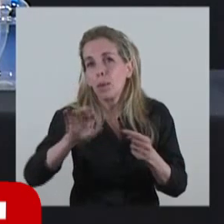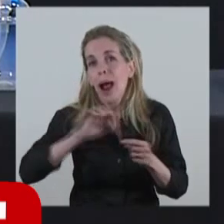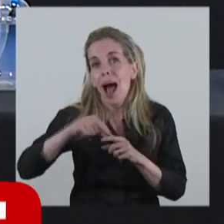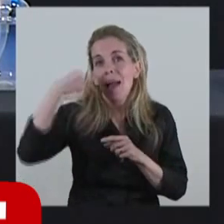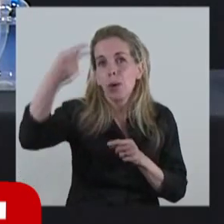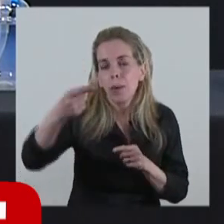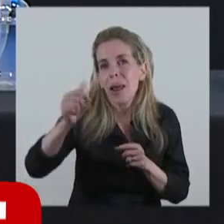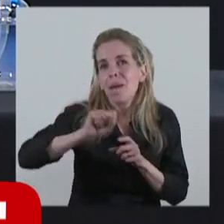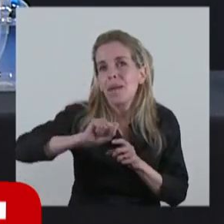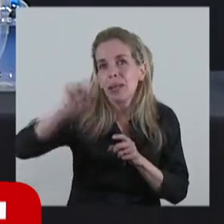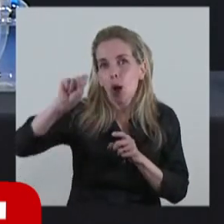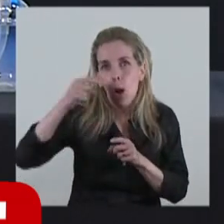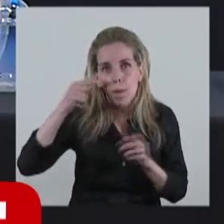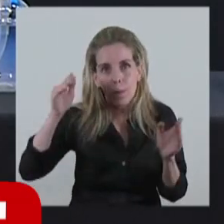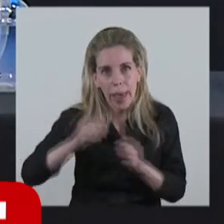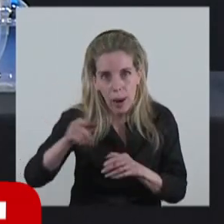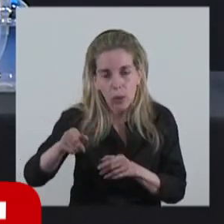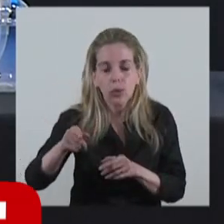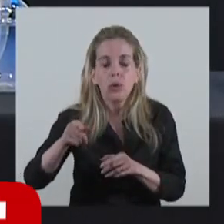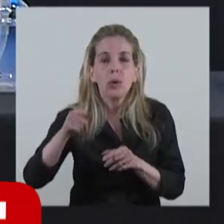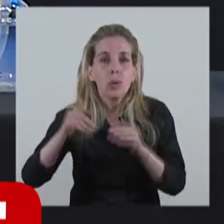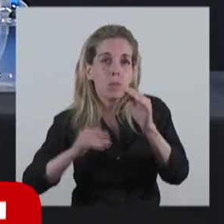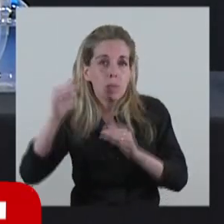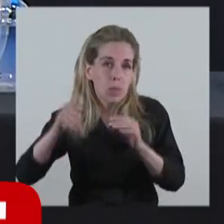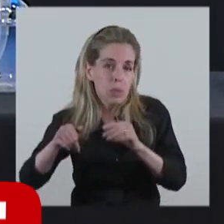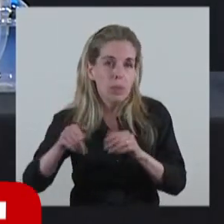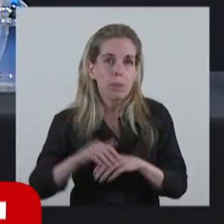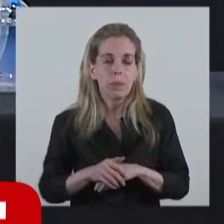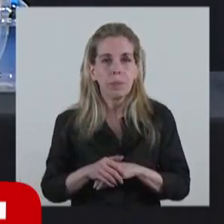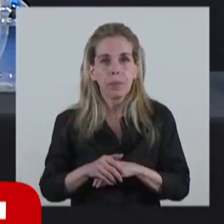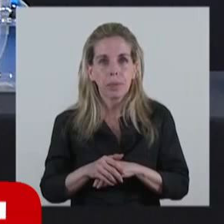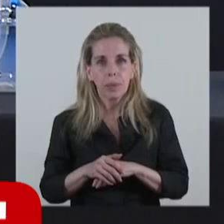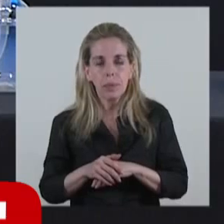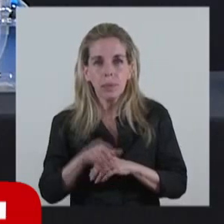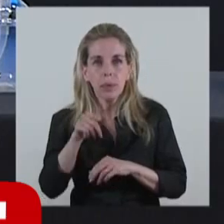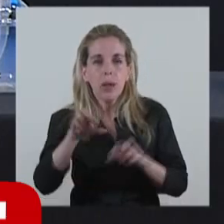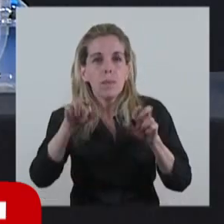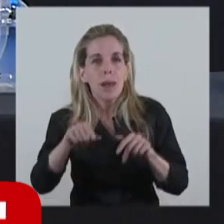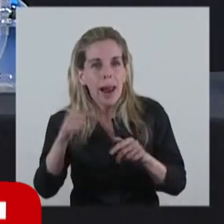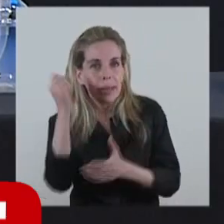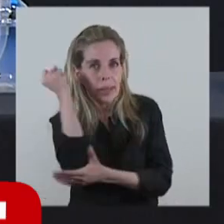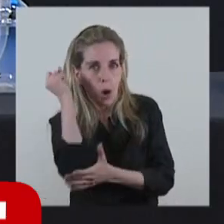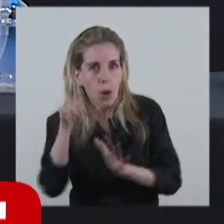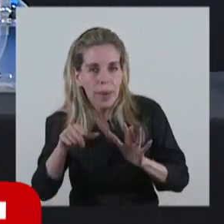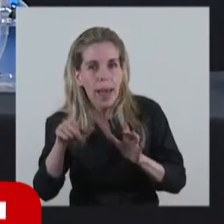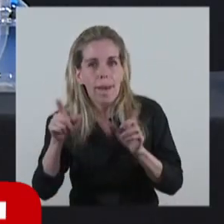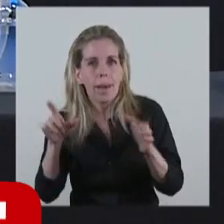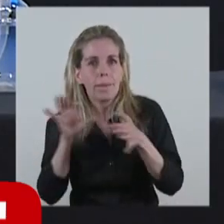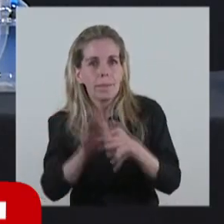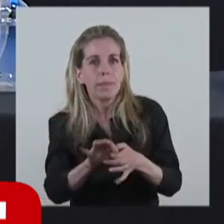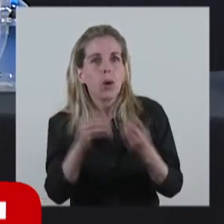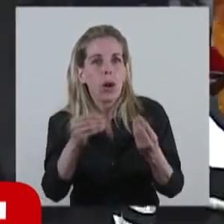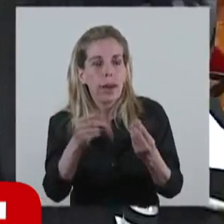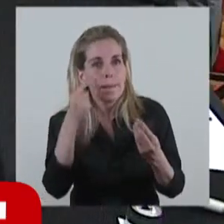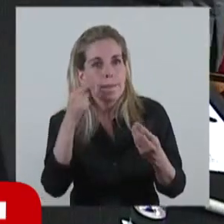2021, dentro de cierto rango de variabilidad. Estas políticas macroeconómicas son ayudadas